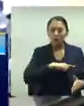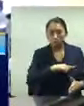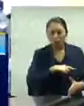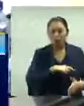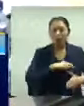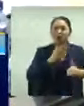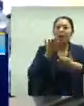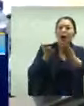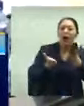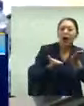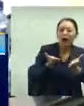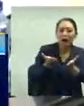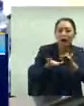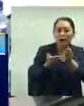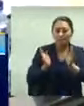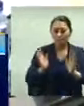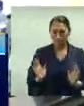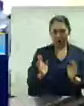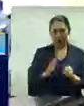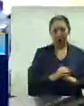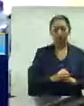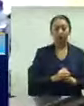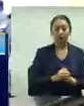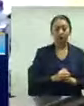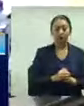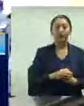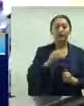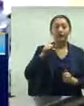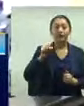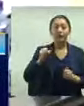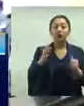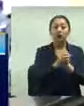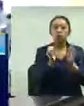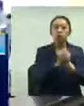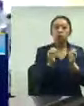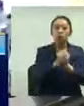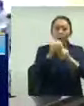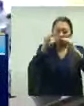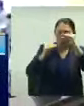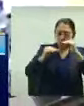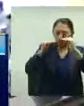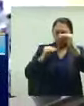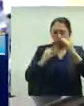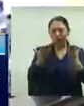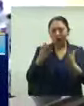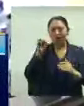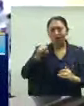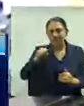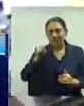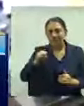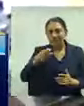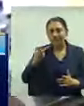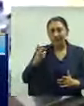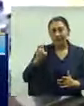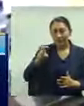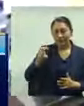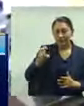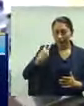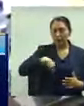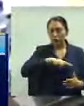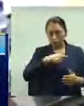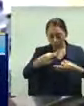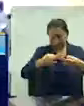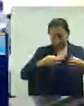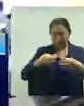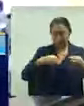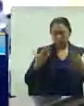rigurosidad. Nos preocupa el desfase, sí necesitamos una integración para entender ese origen de ese desfase